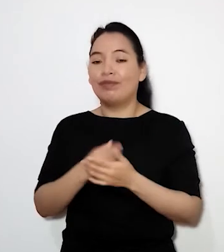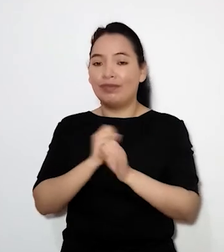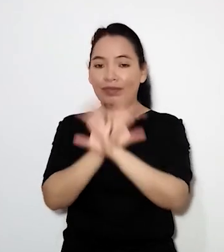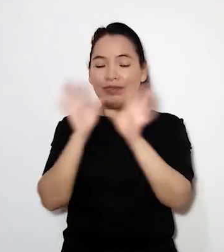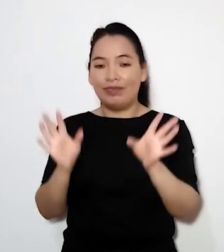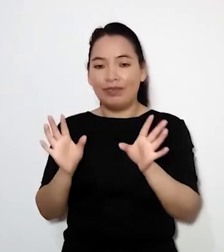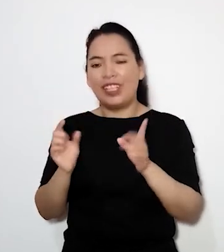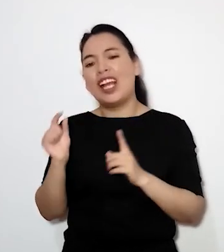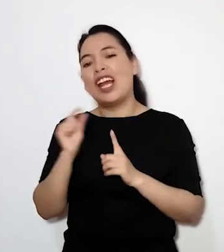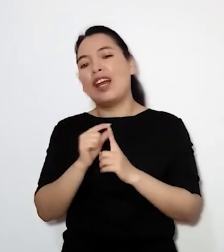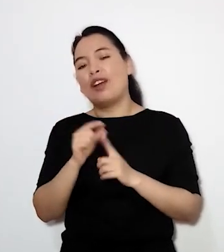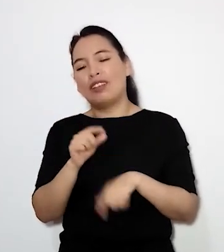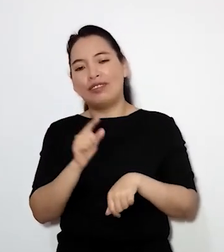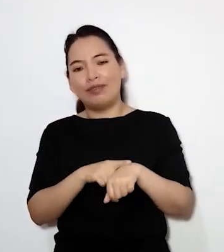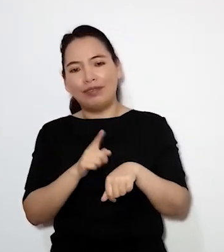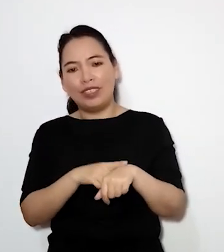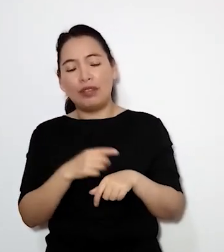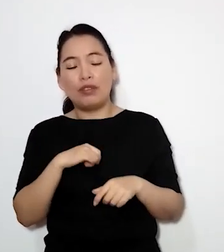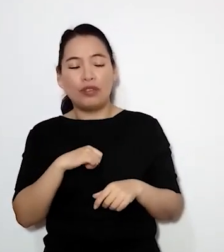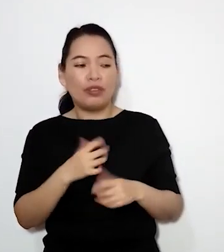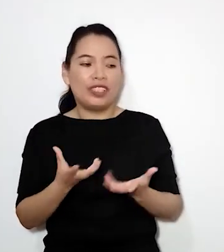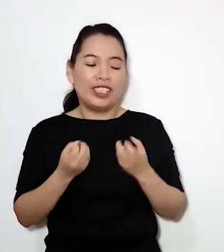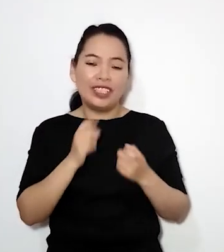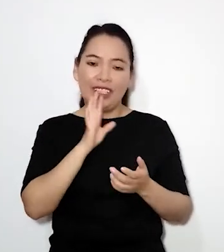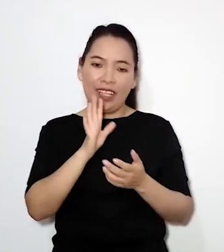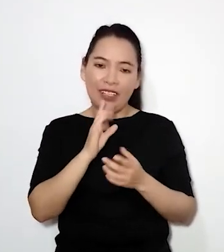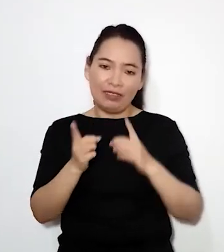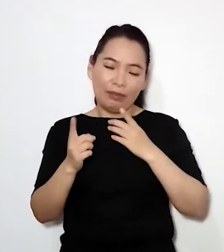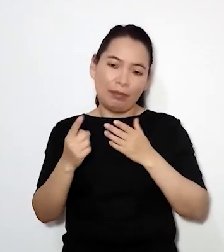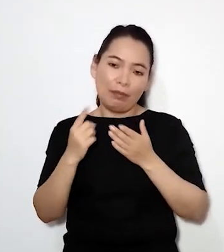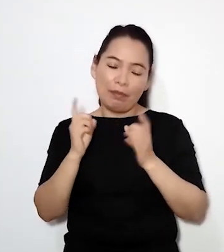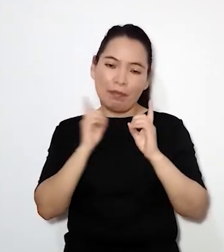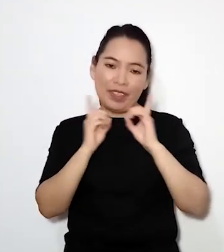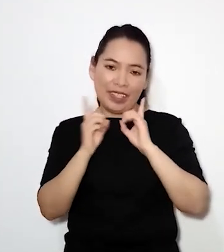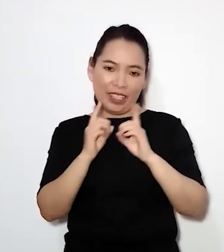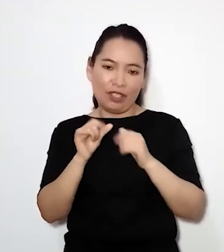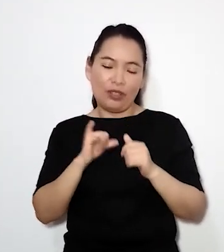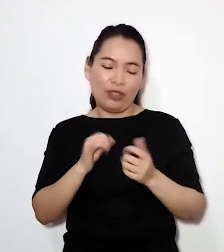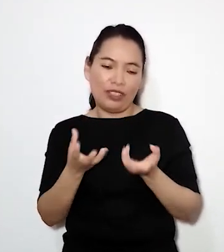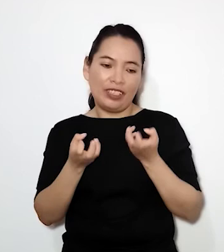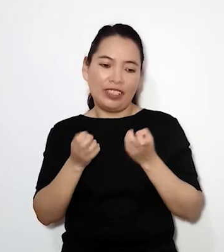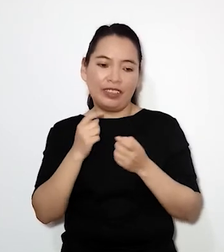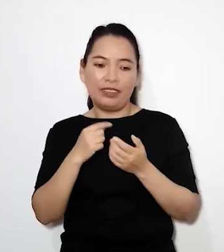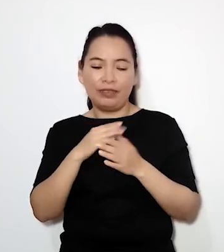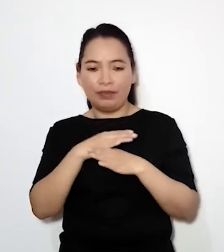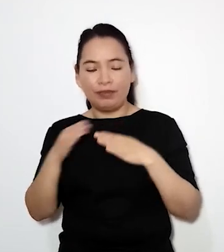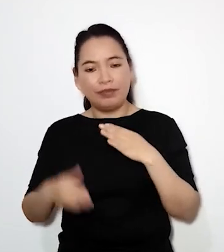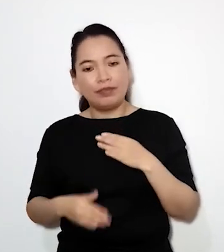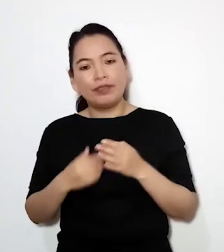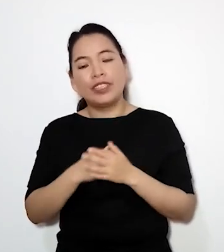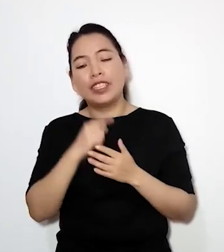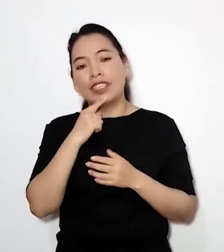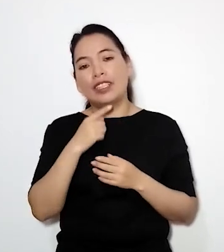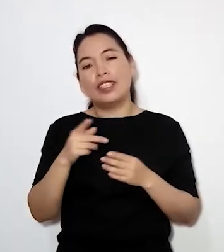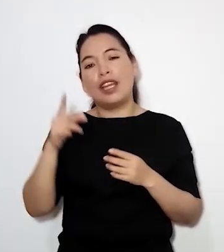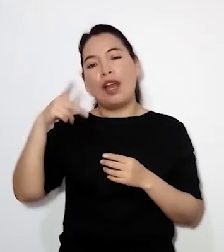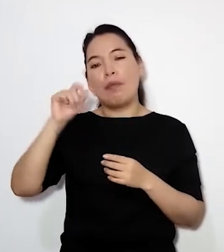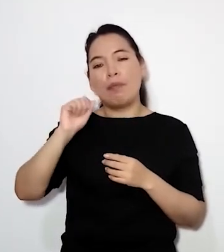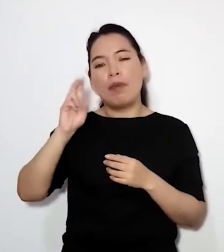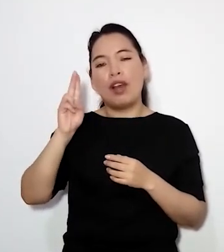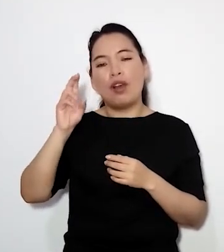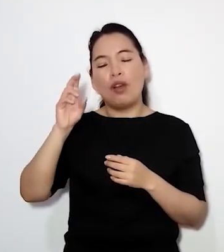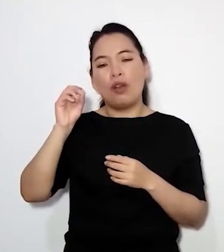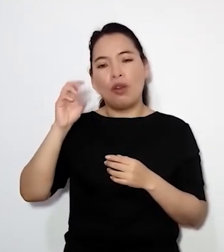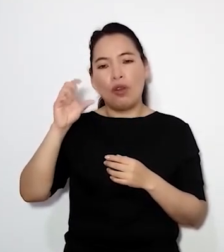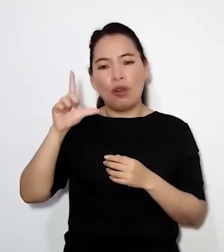que podamos dialogar, quiero terminar con esta frase de Paulo Freire con que inicia el informe y que